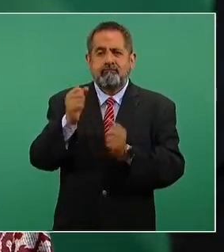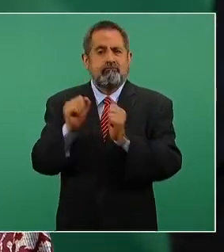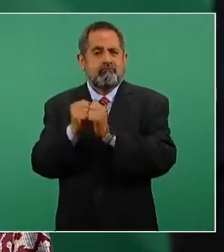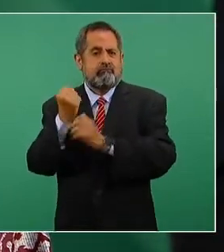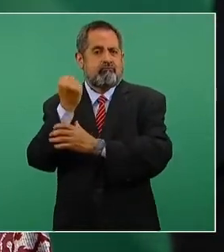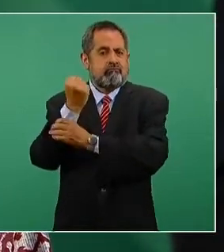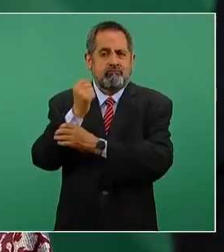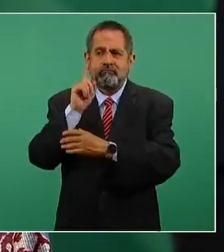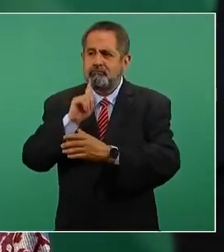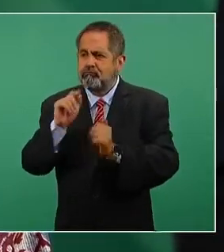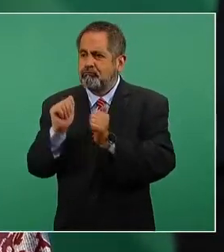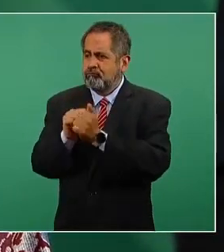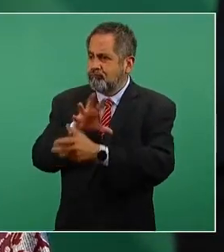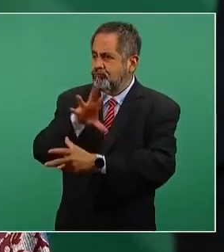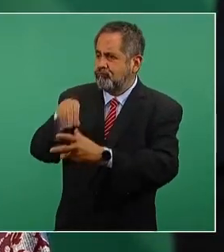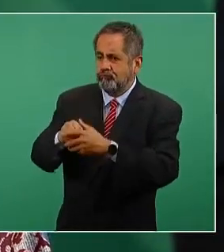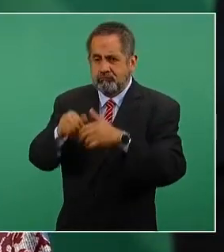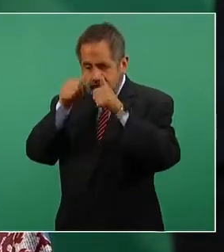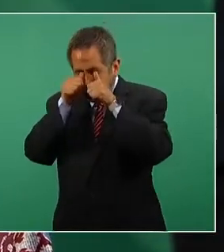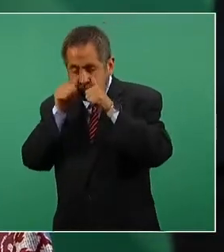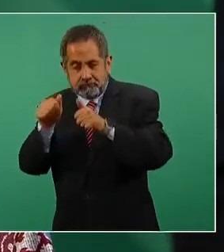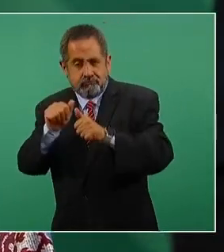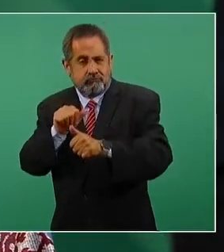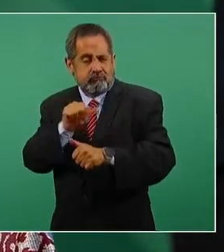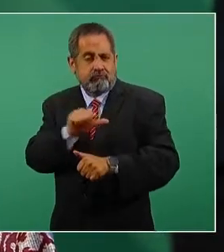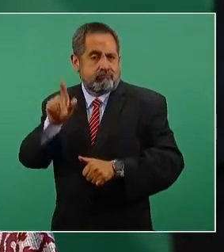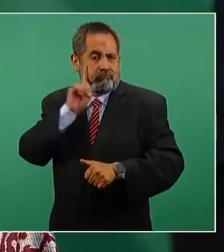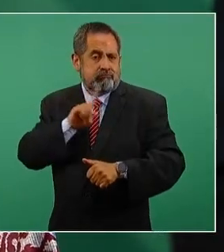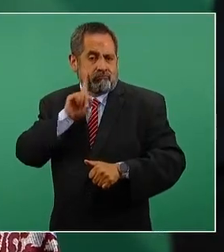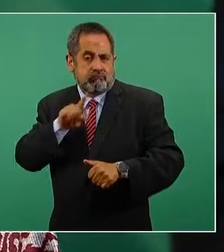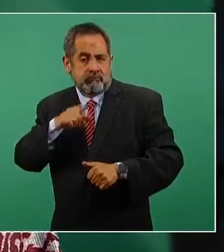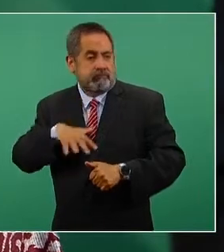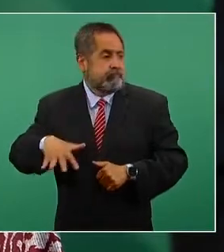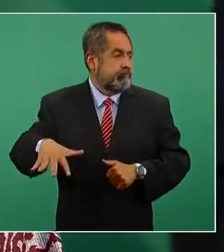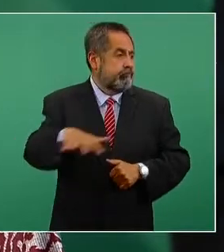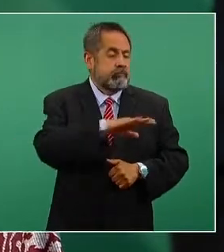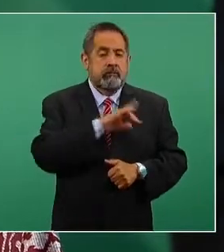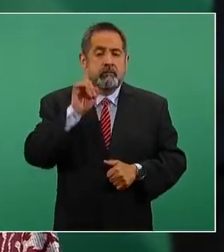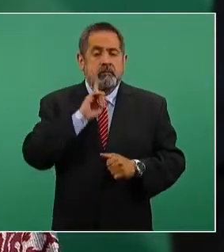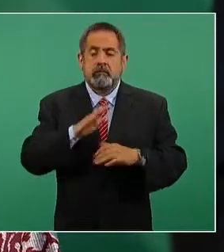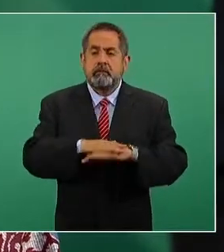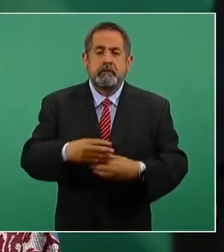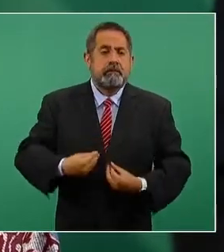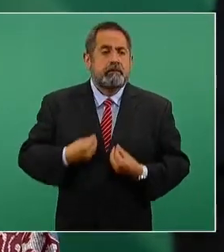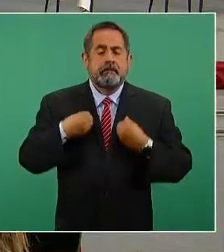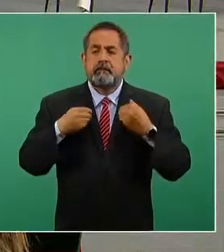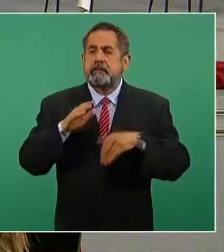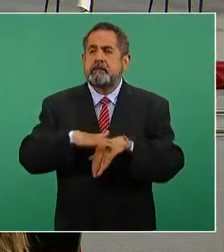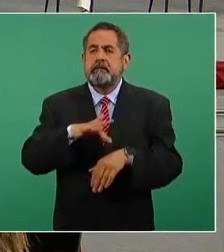las mujeres en un mundo que sea seguro para las mujeres.